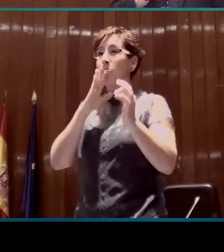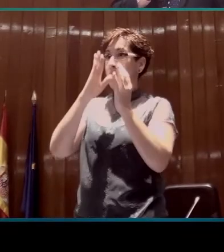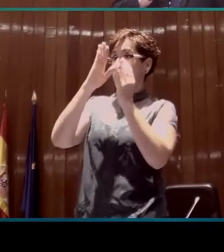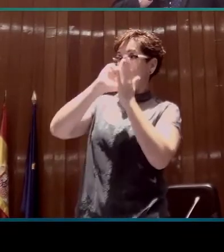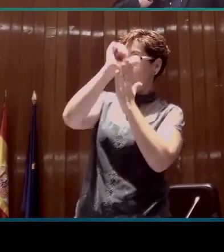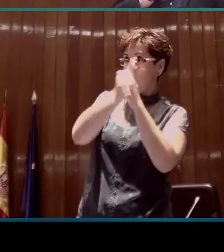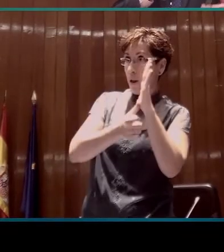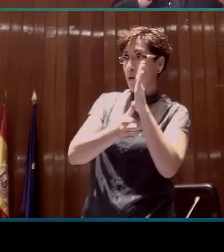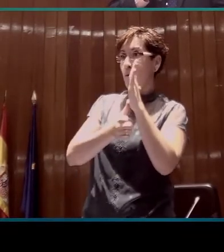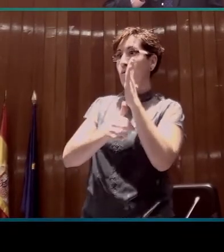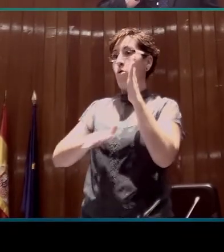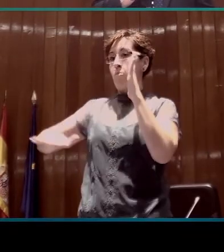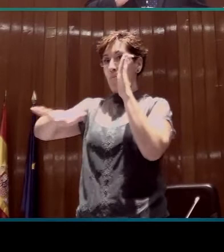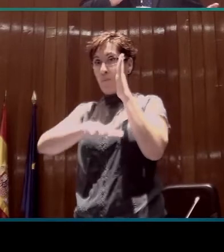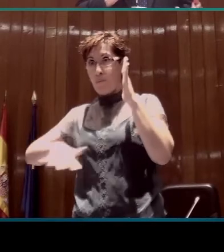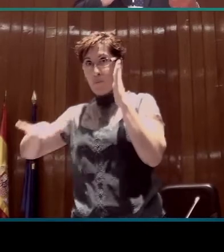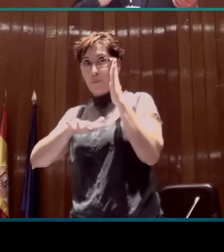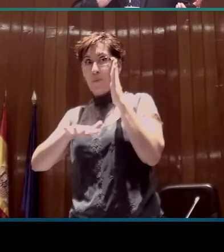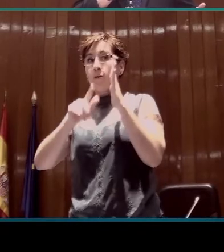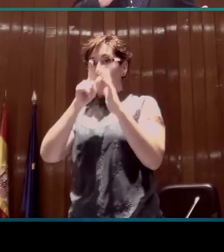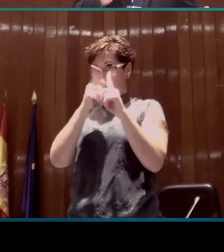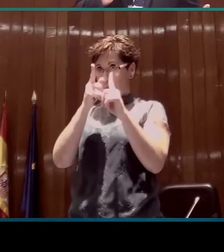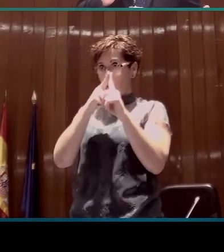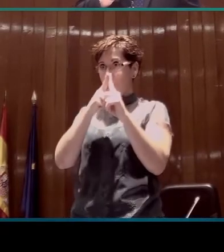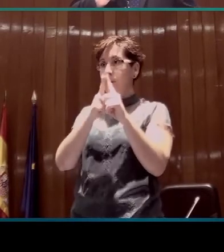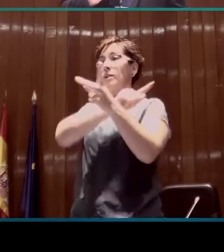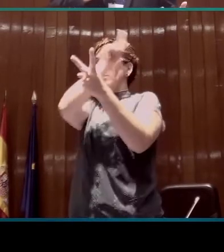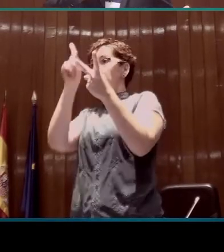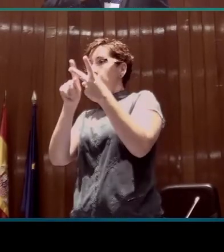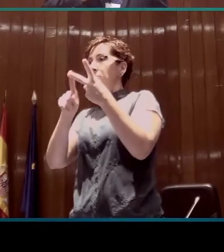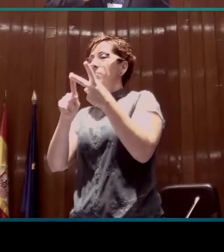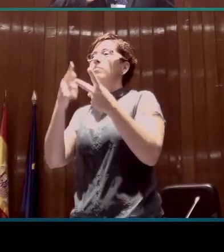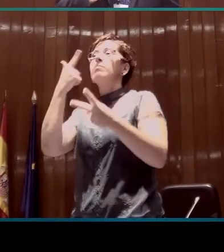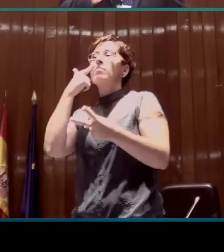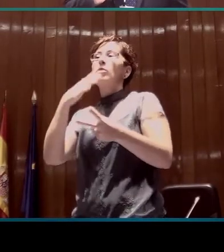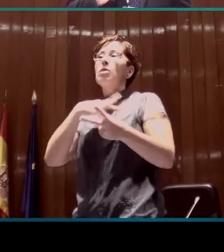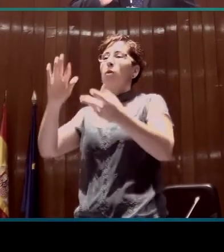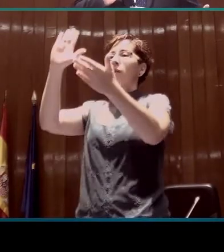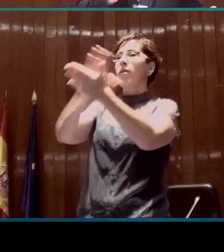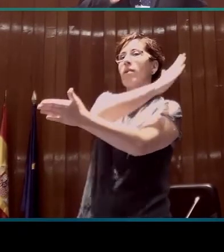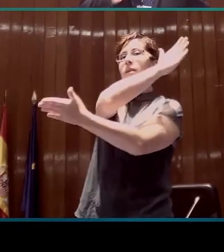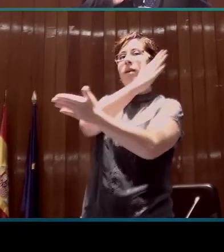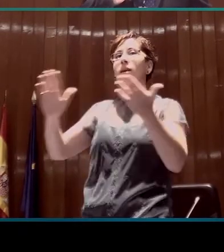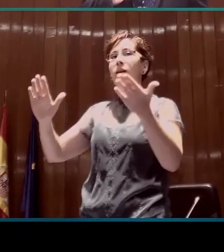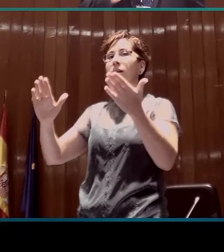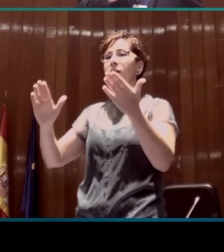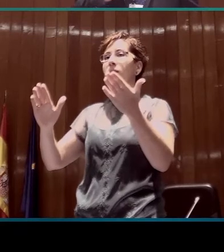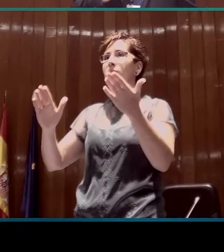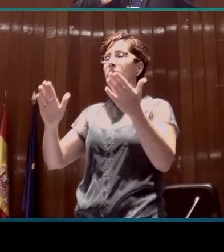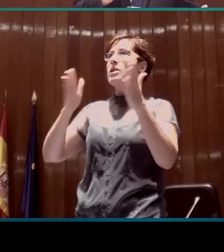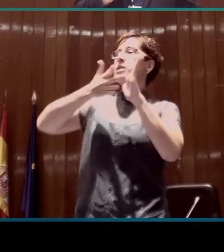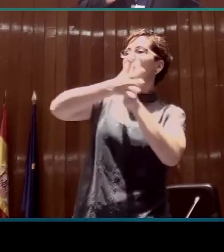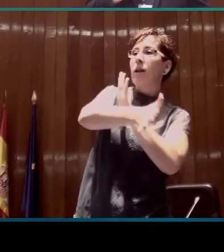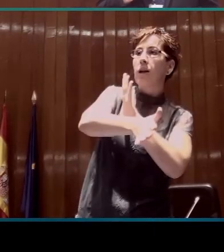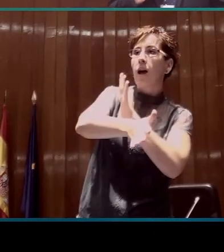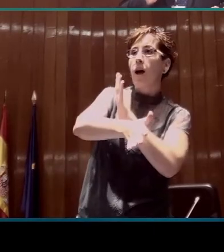movimiento, la configuración. Y otro es si podemos hacer esa diferenciación entre semántica y fonología, porque, bueno, una de las cosas